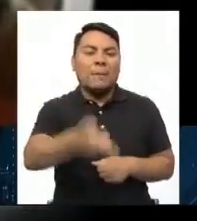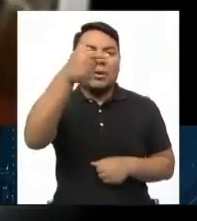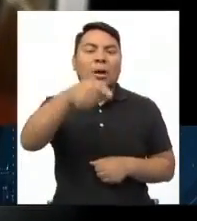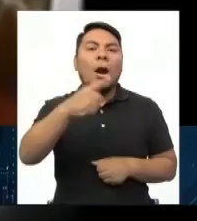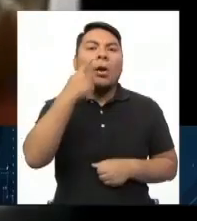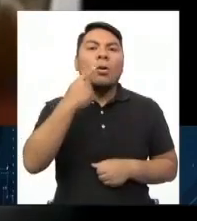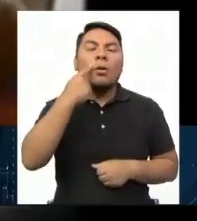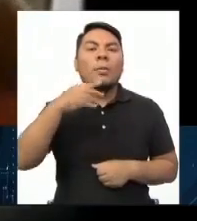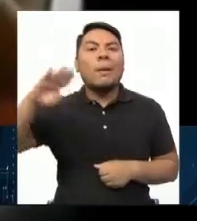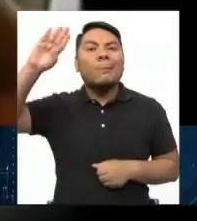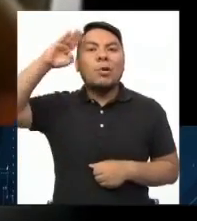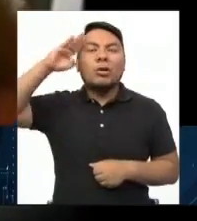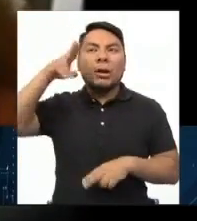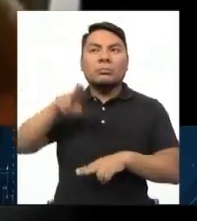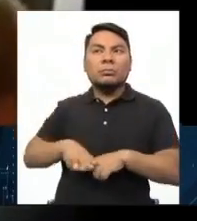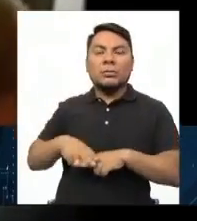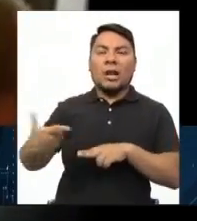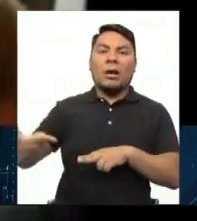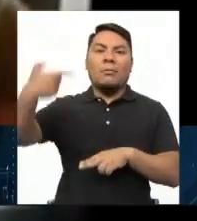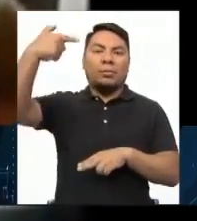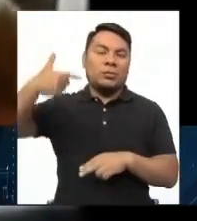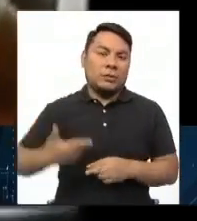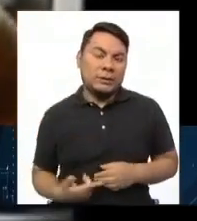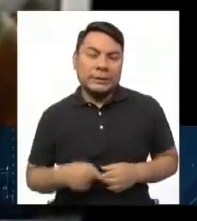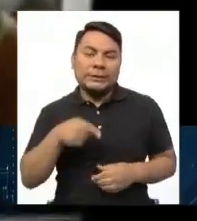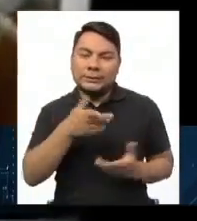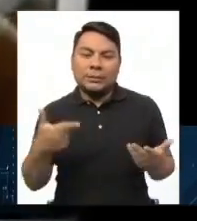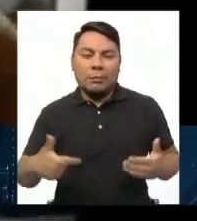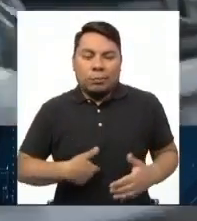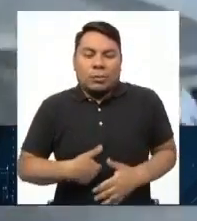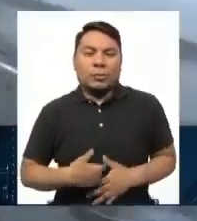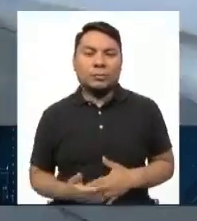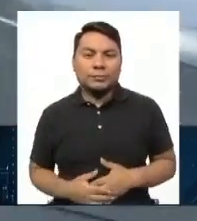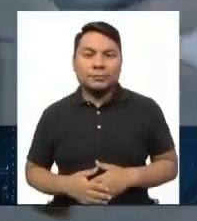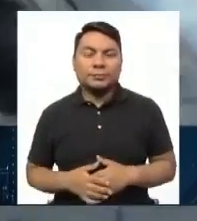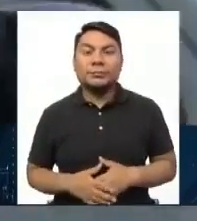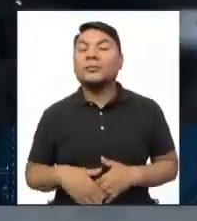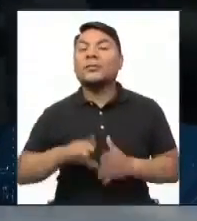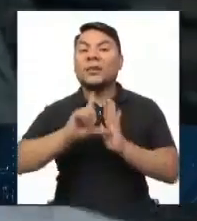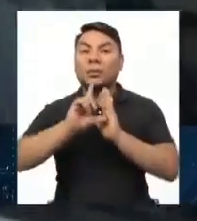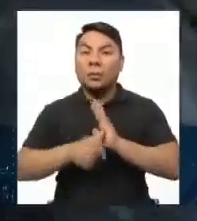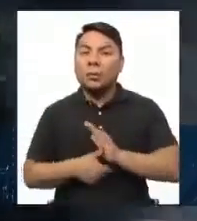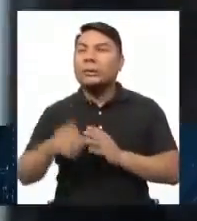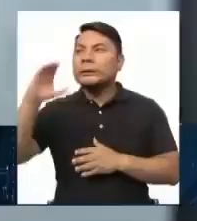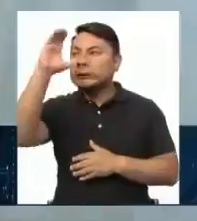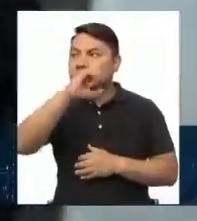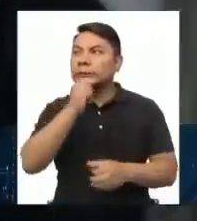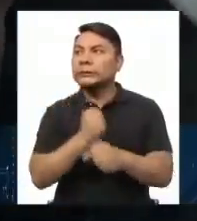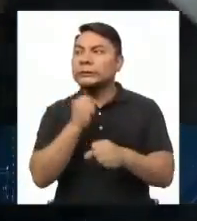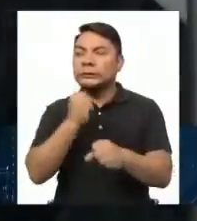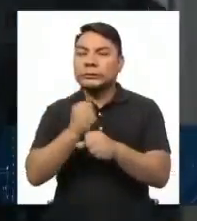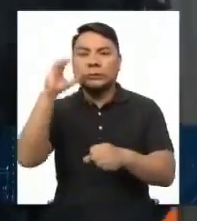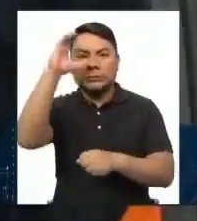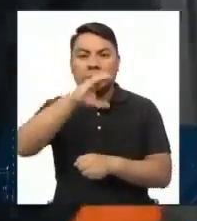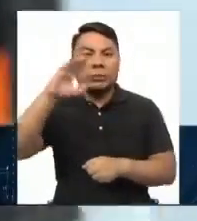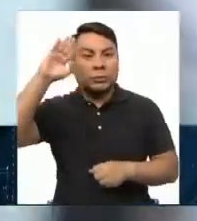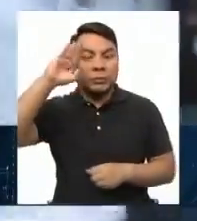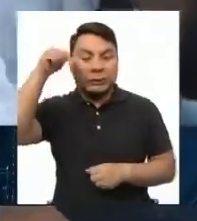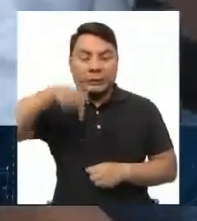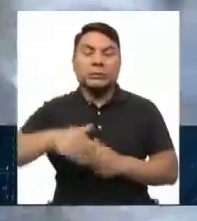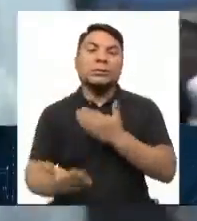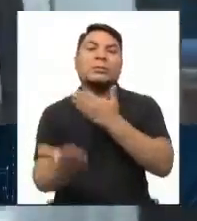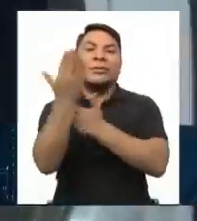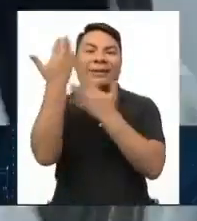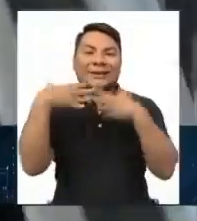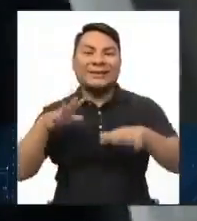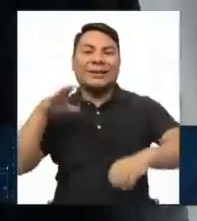los pasajeros de este bus, que era un policía. Luego de un intenso trabajo policial, esta mañana se